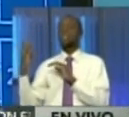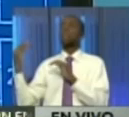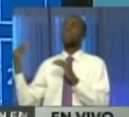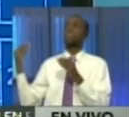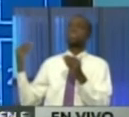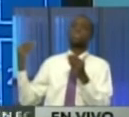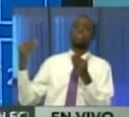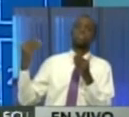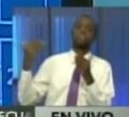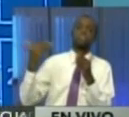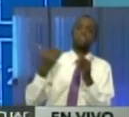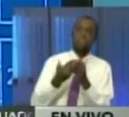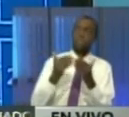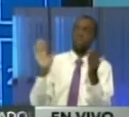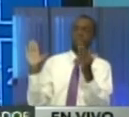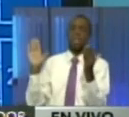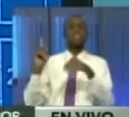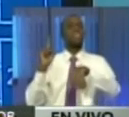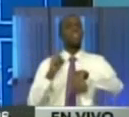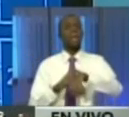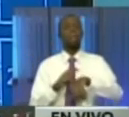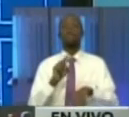pasaron 251 días.